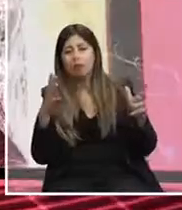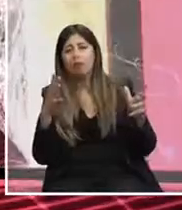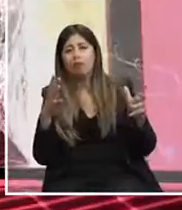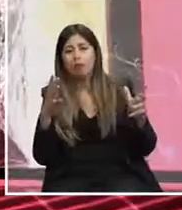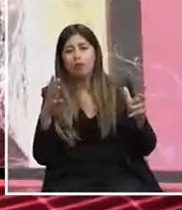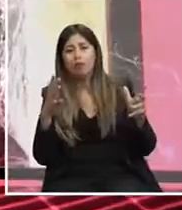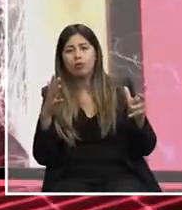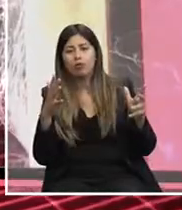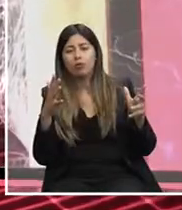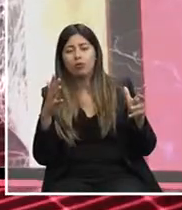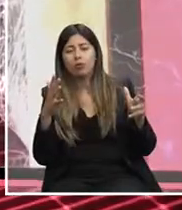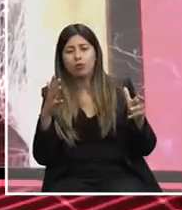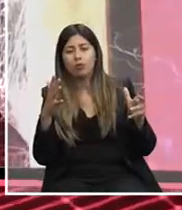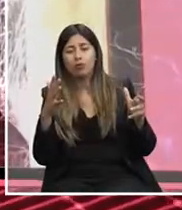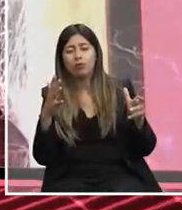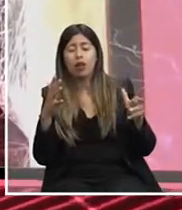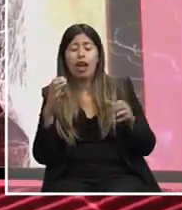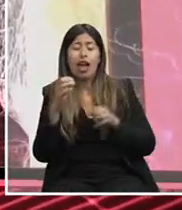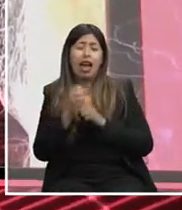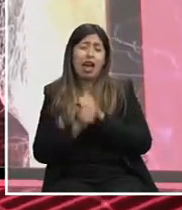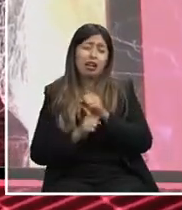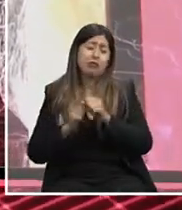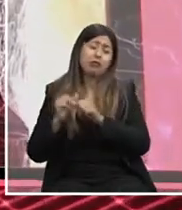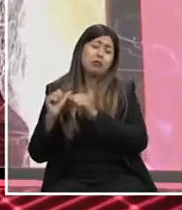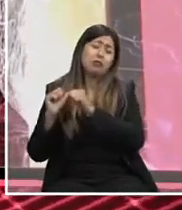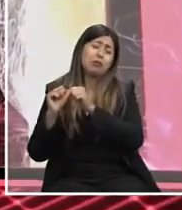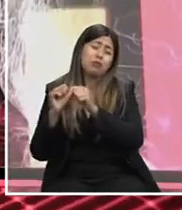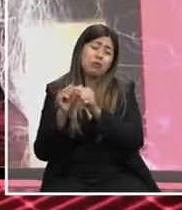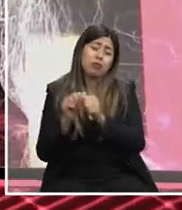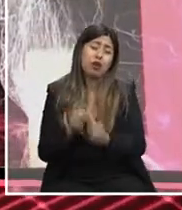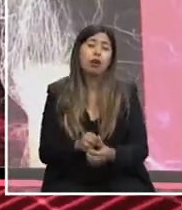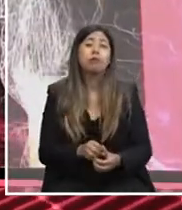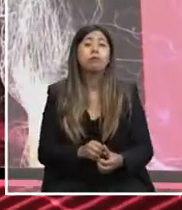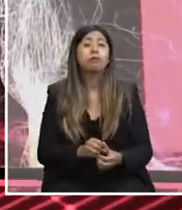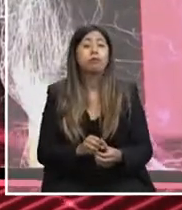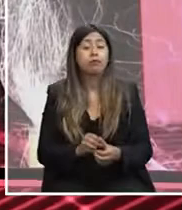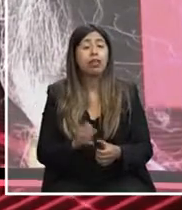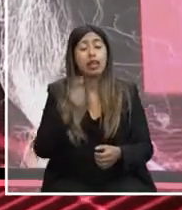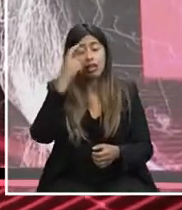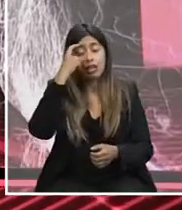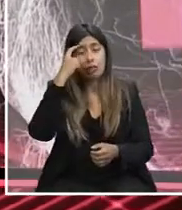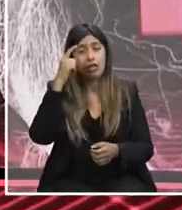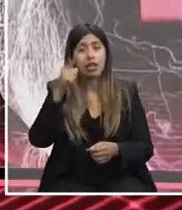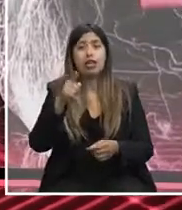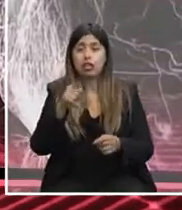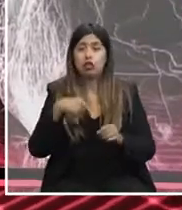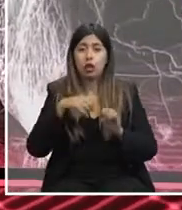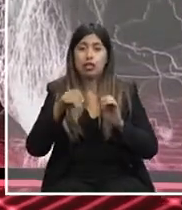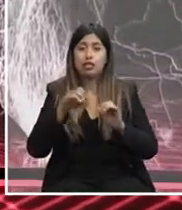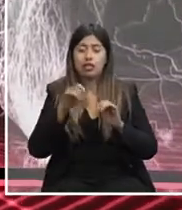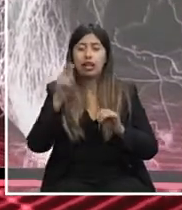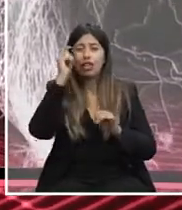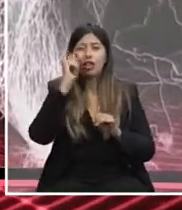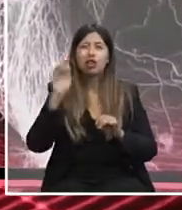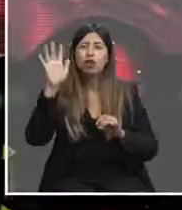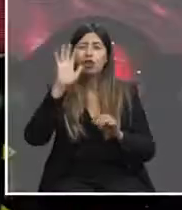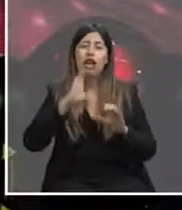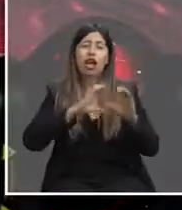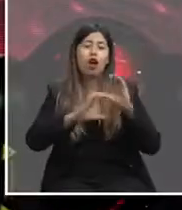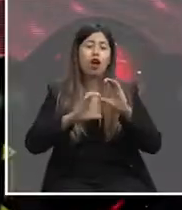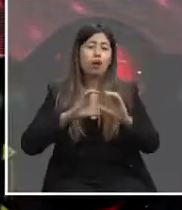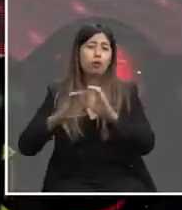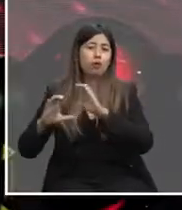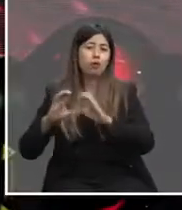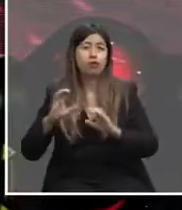importante. Durante mucho tiempo se creyó en varias partes, y esto se enseñaba en teoría de comunicación en